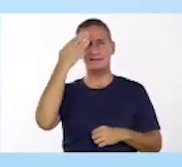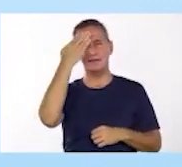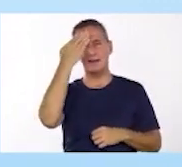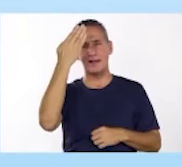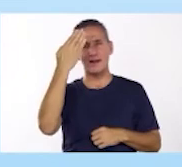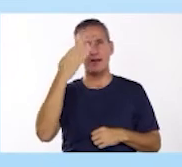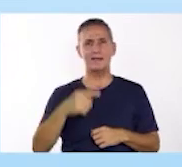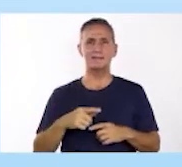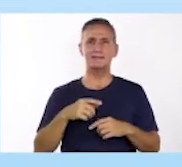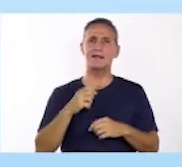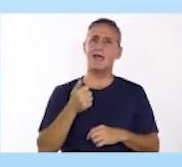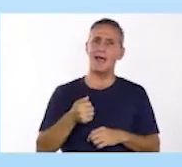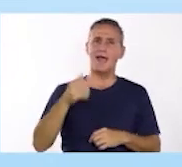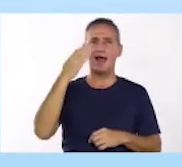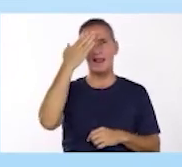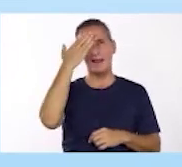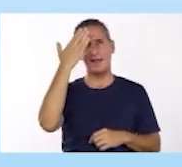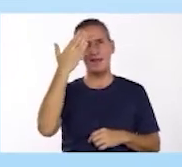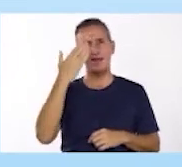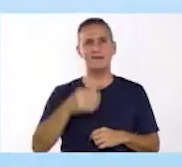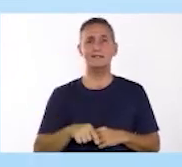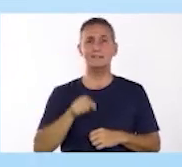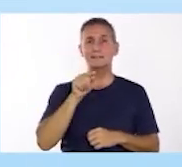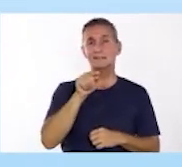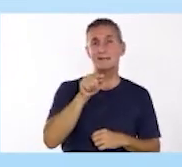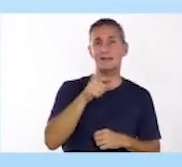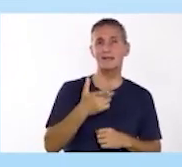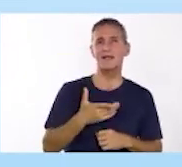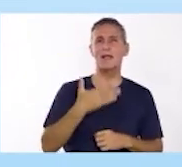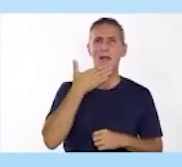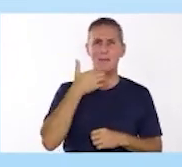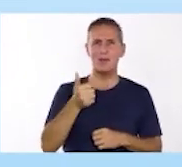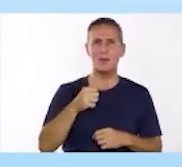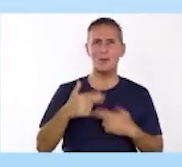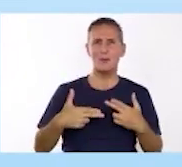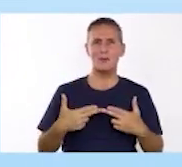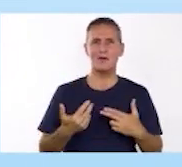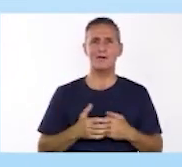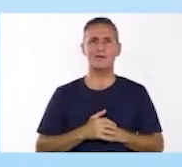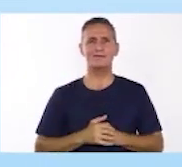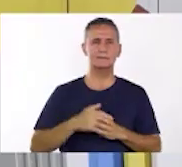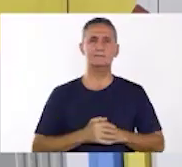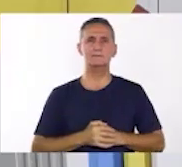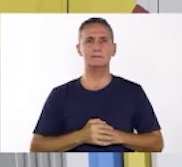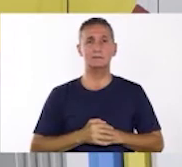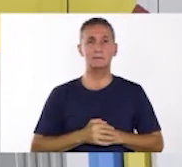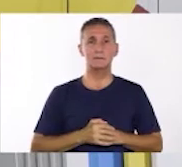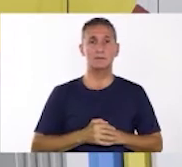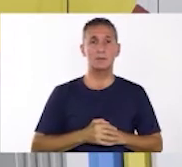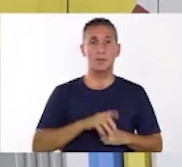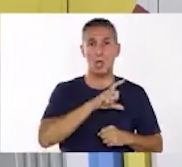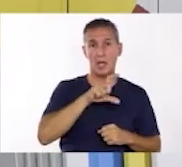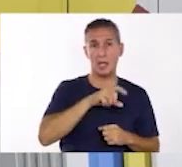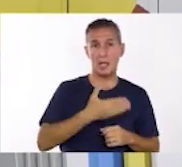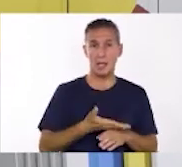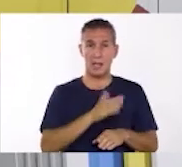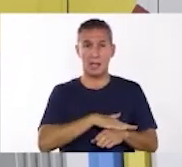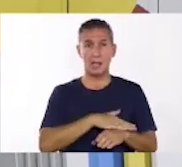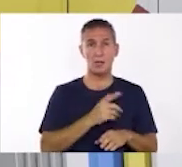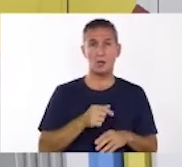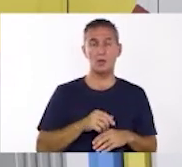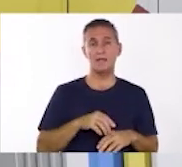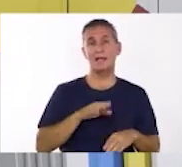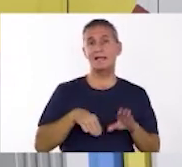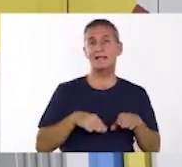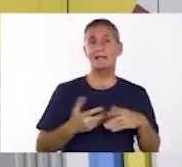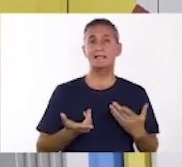Gracias a las gracias será aquella que mejor lo haga. El texto anterior, según el